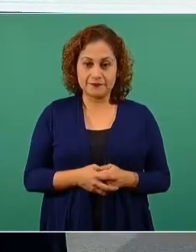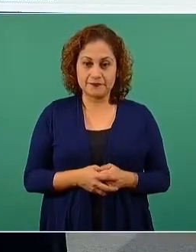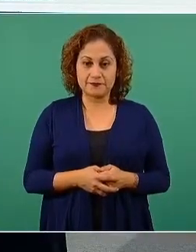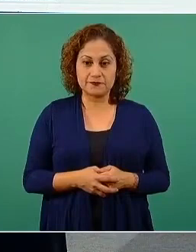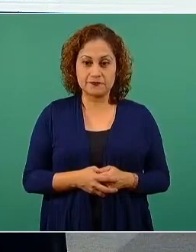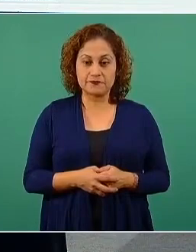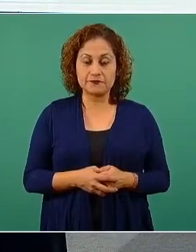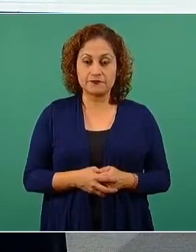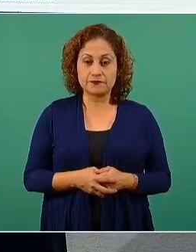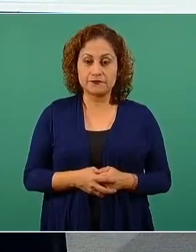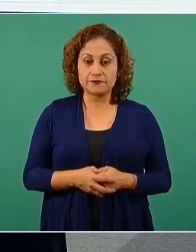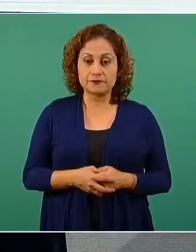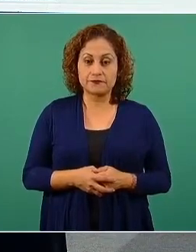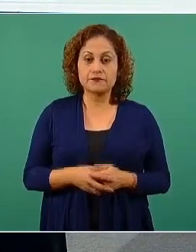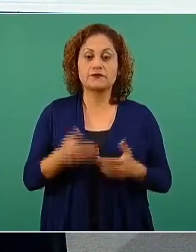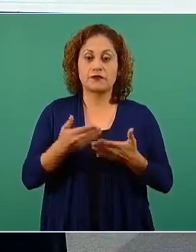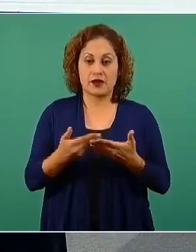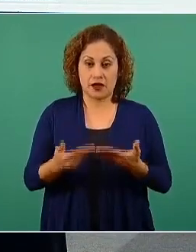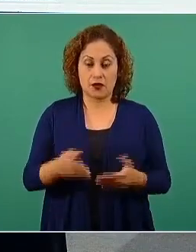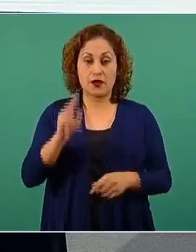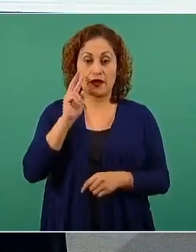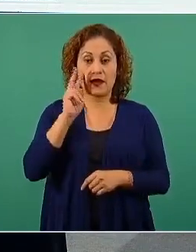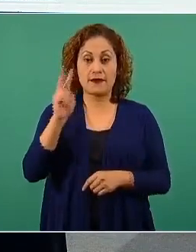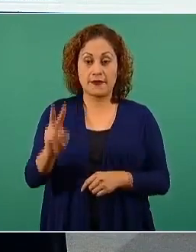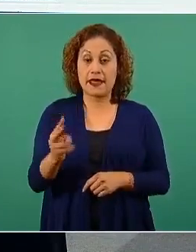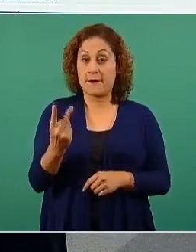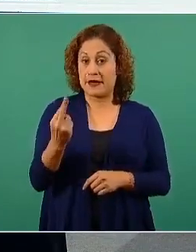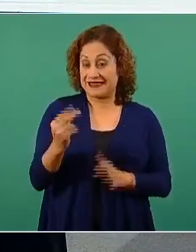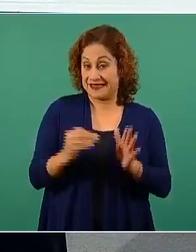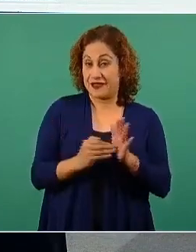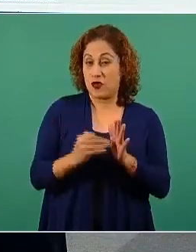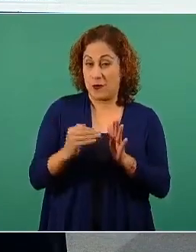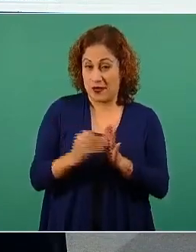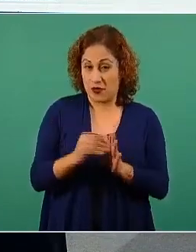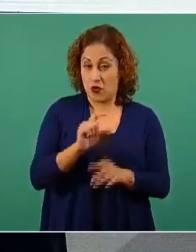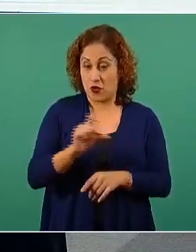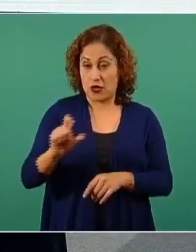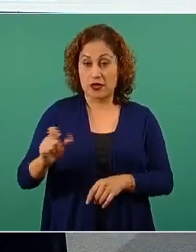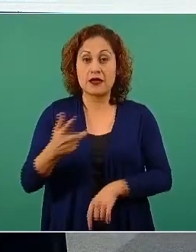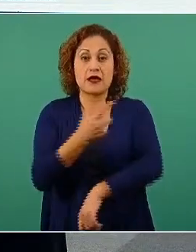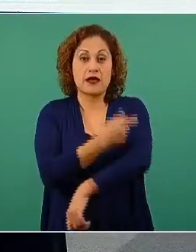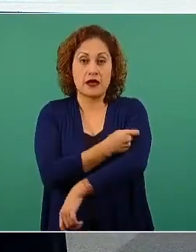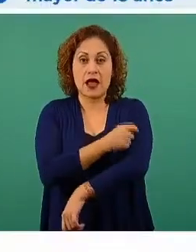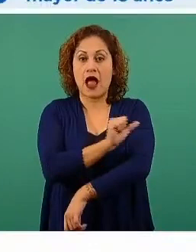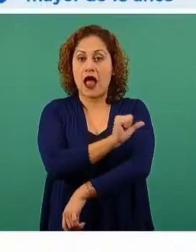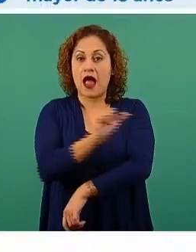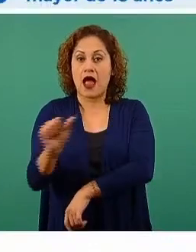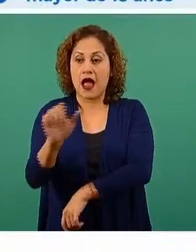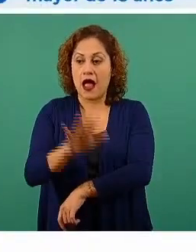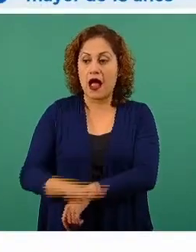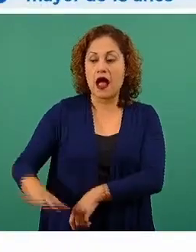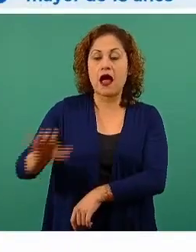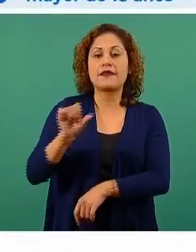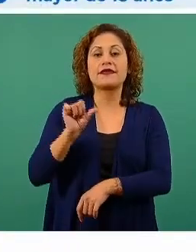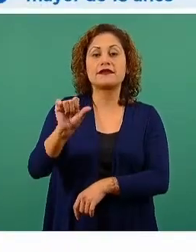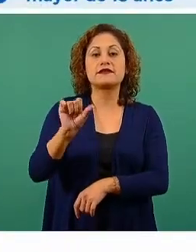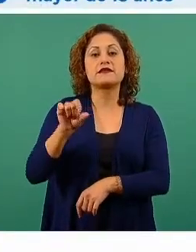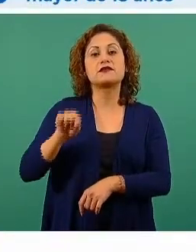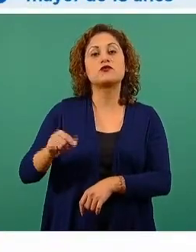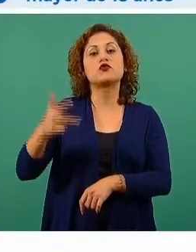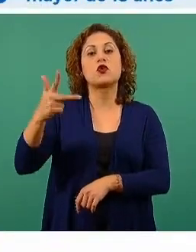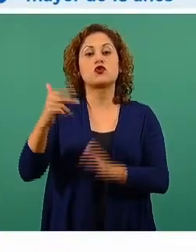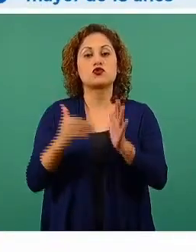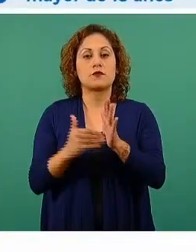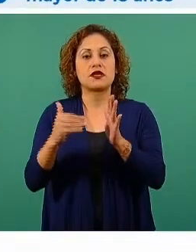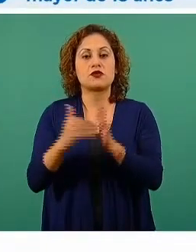Vemos también que esas casi 25 millones de dosis de vacunas se han aplicado a 16.8 millones